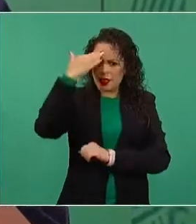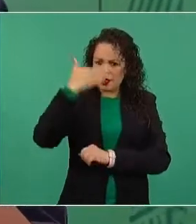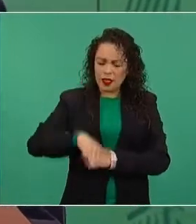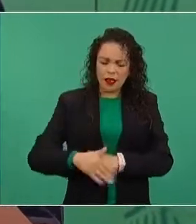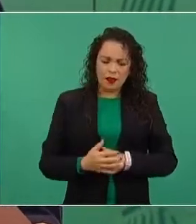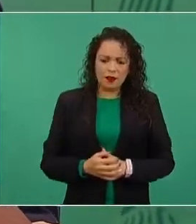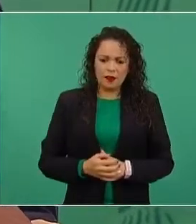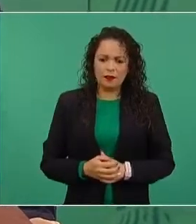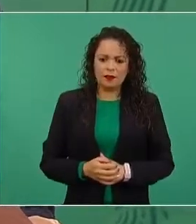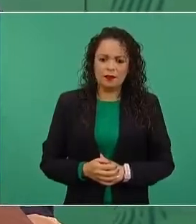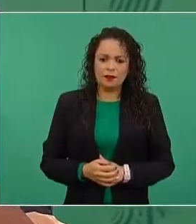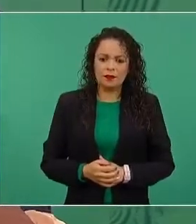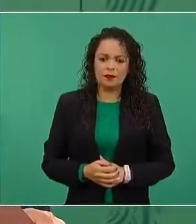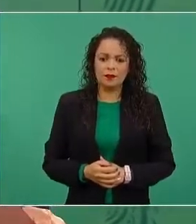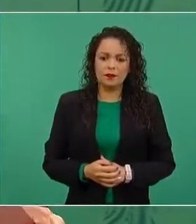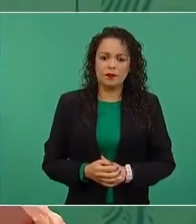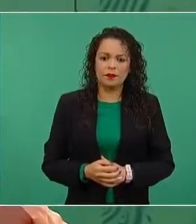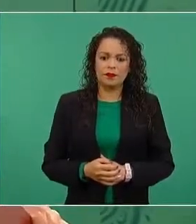110